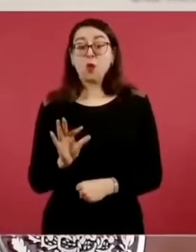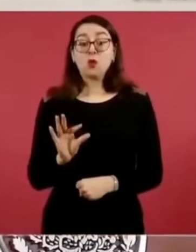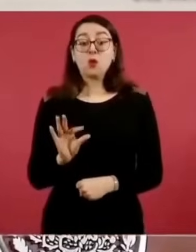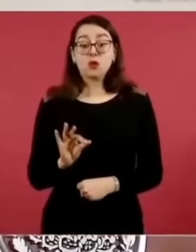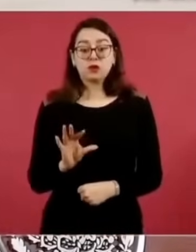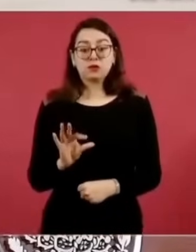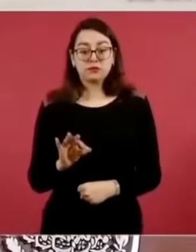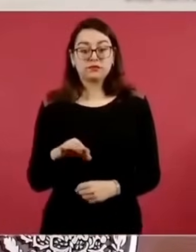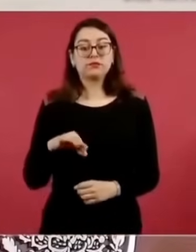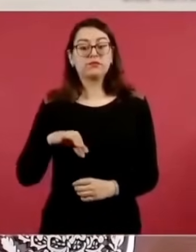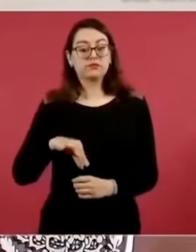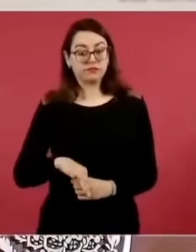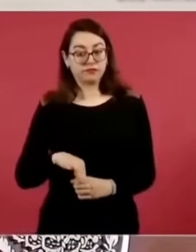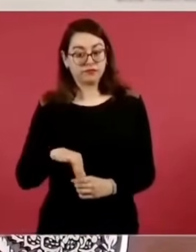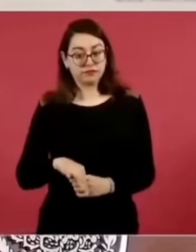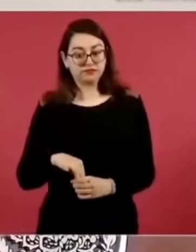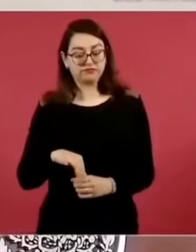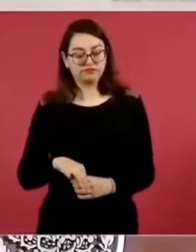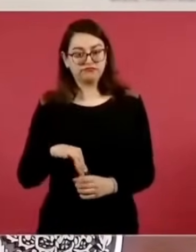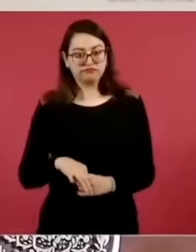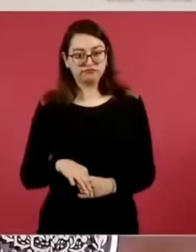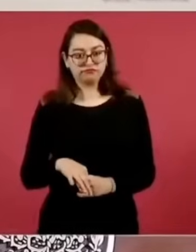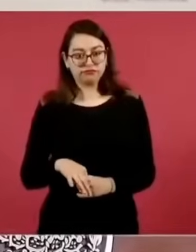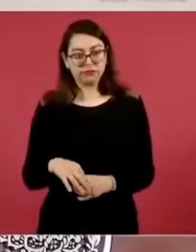y esa reacción